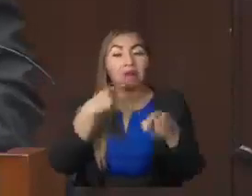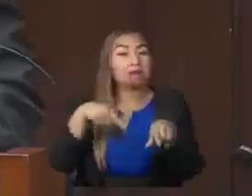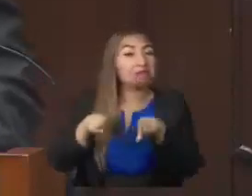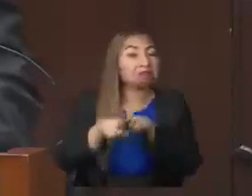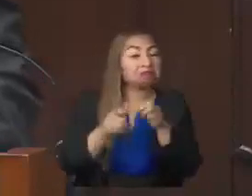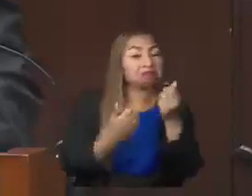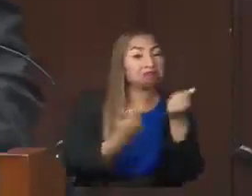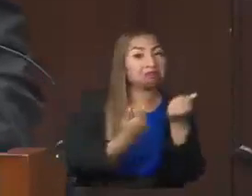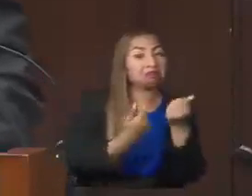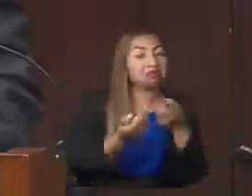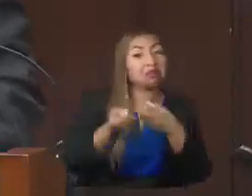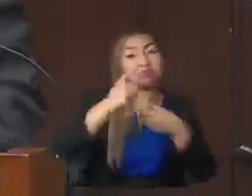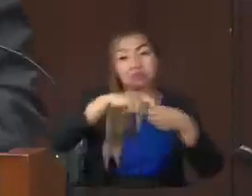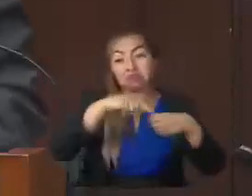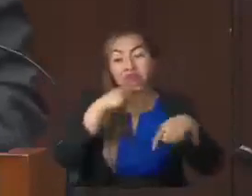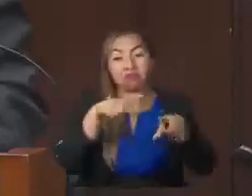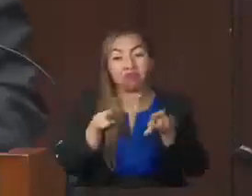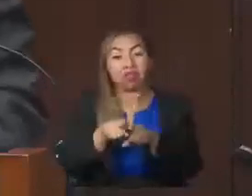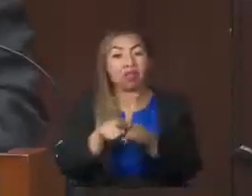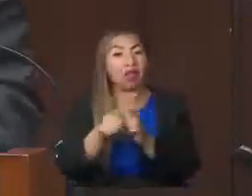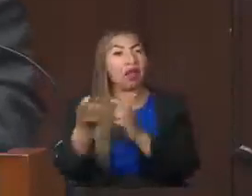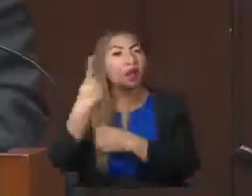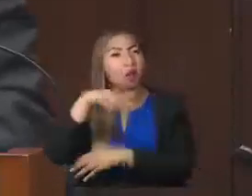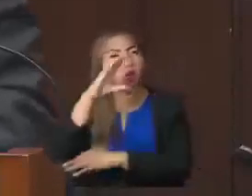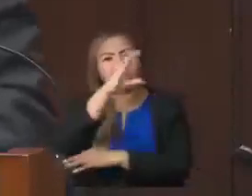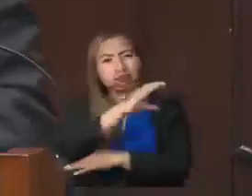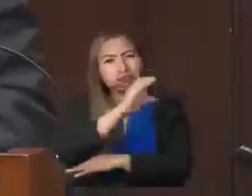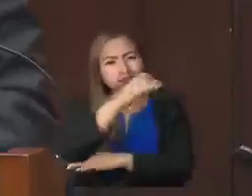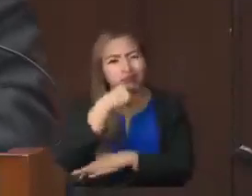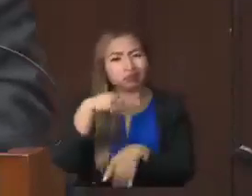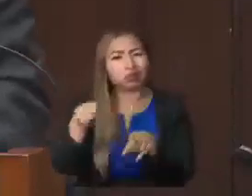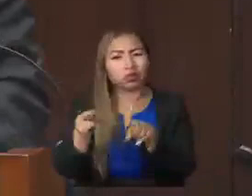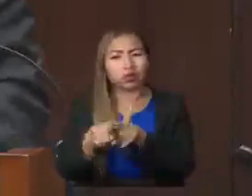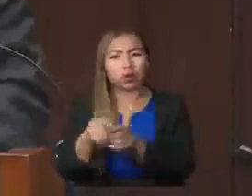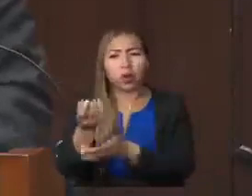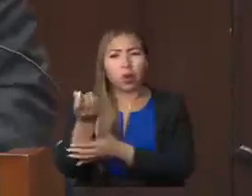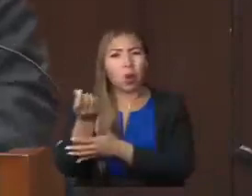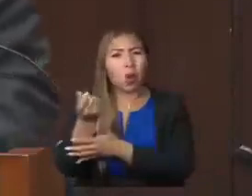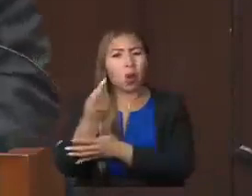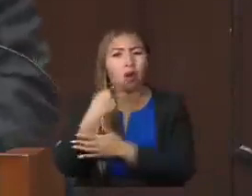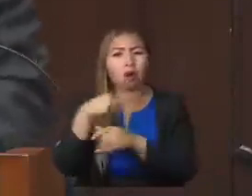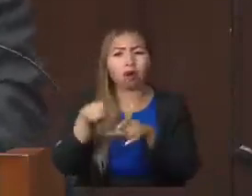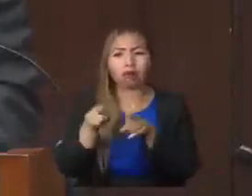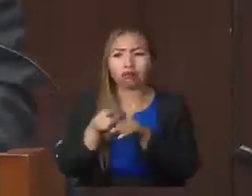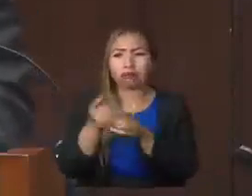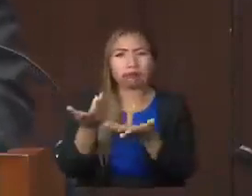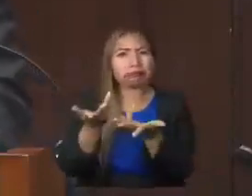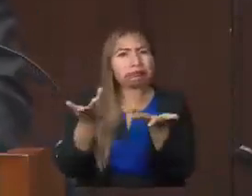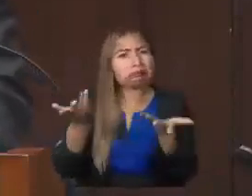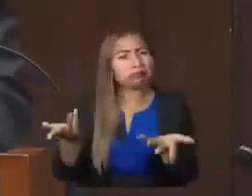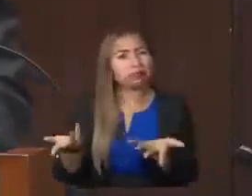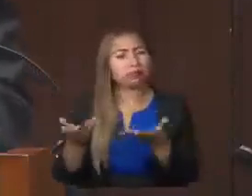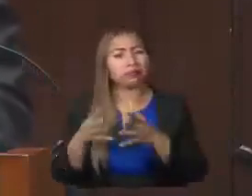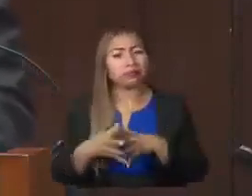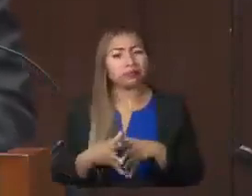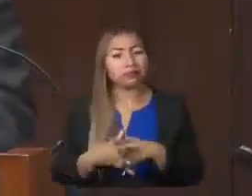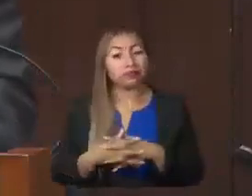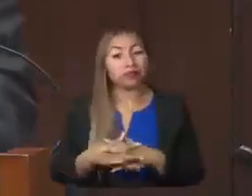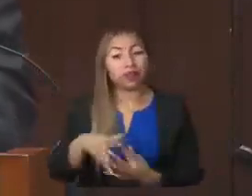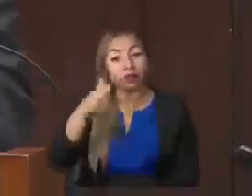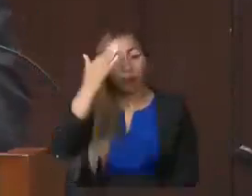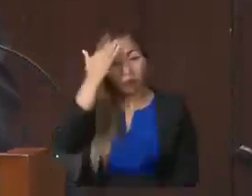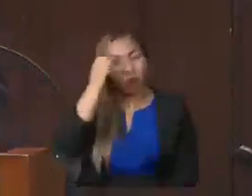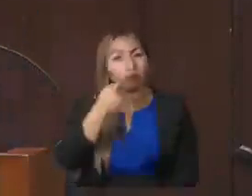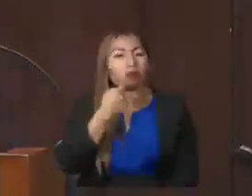gestionar ni para conseguir un centavo partido por la mitad. Porque es